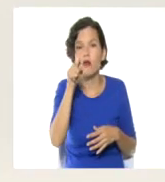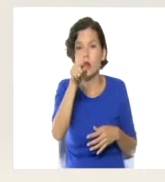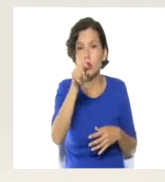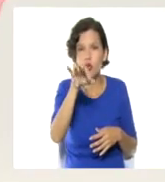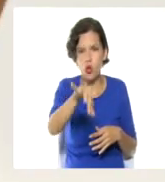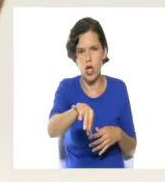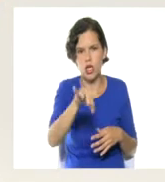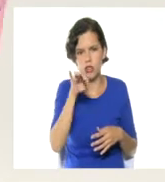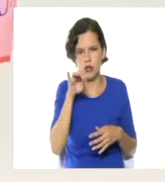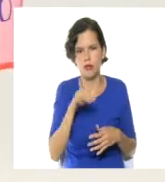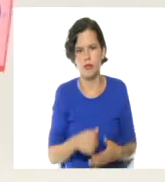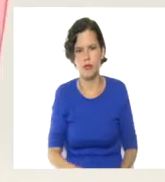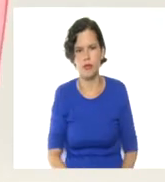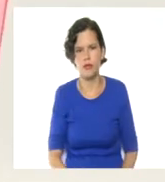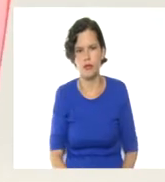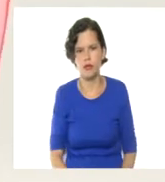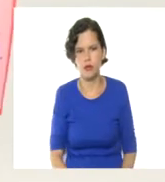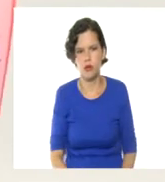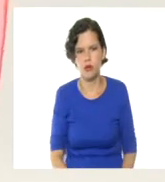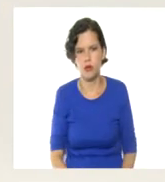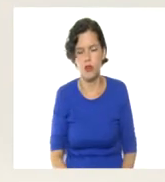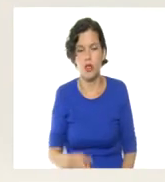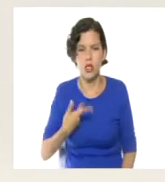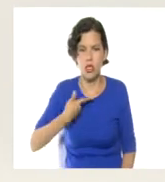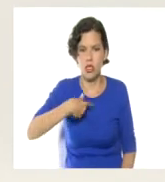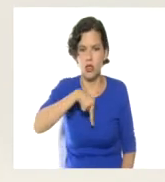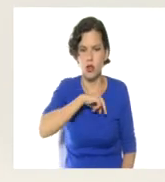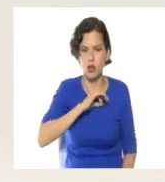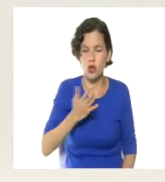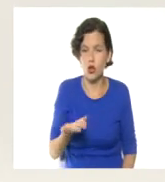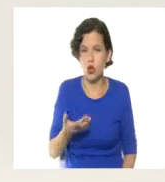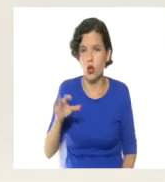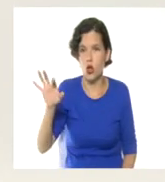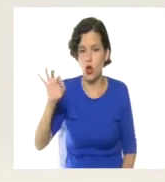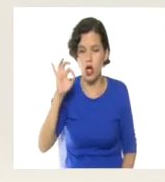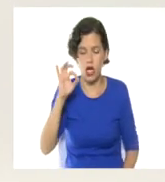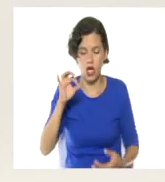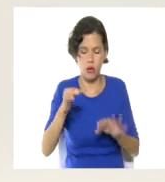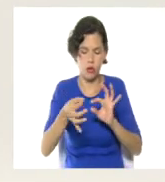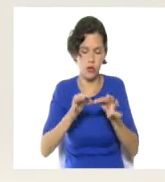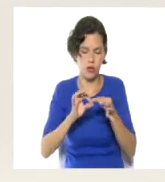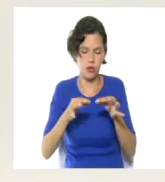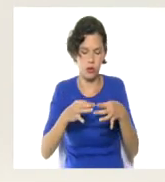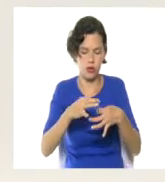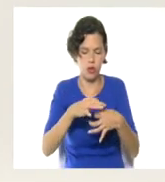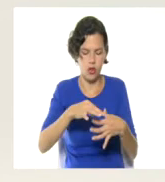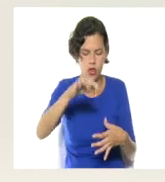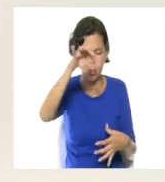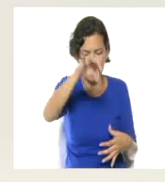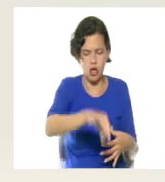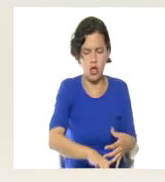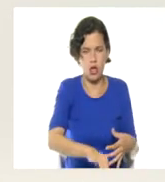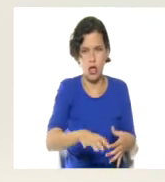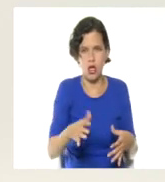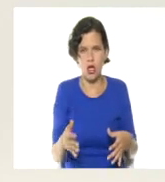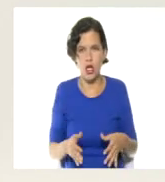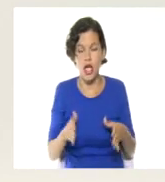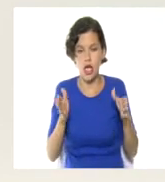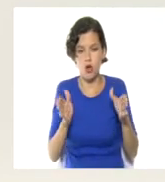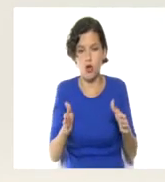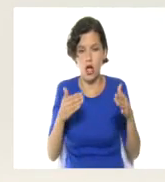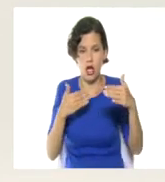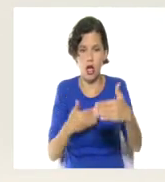elección. Y nosotros lo agarramos y depositamos ese voto